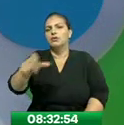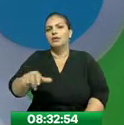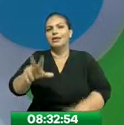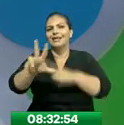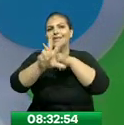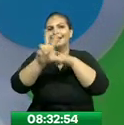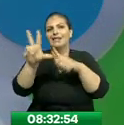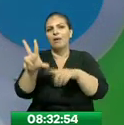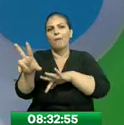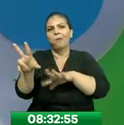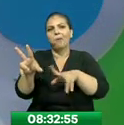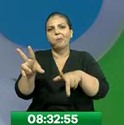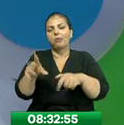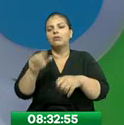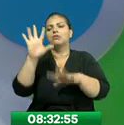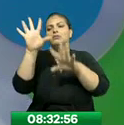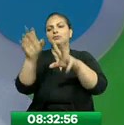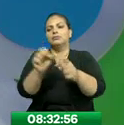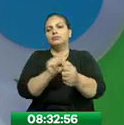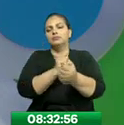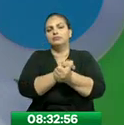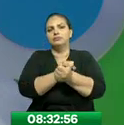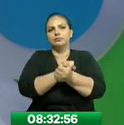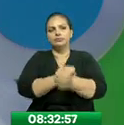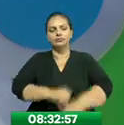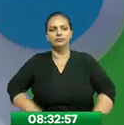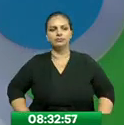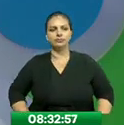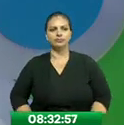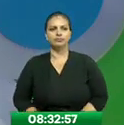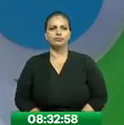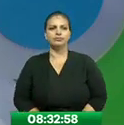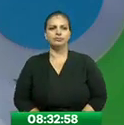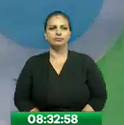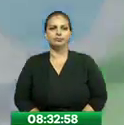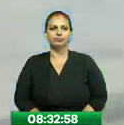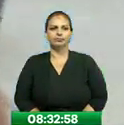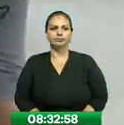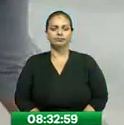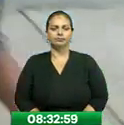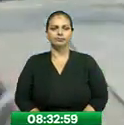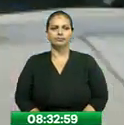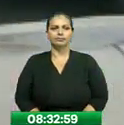en el robo de un vehículo en el mercado de la Florida. Aquí los detalles.